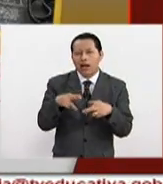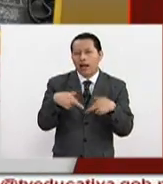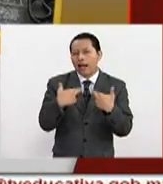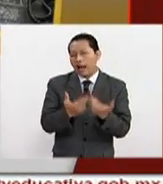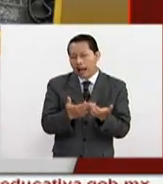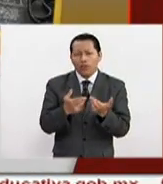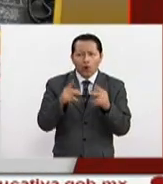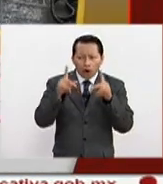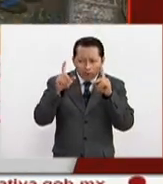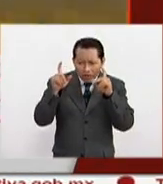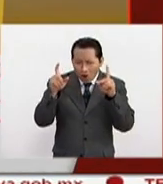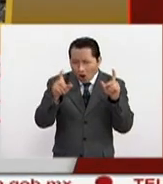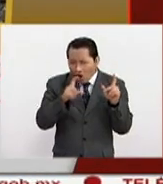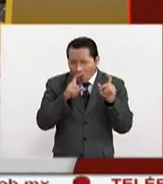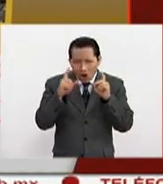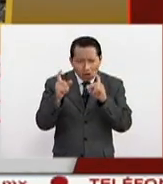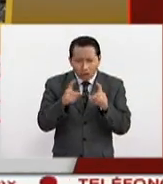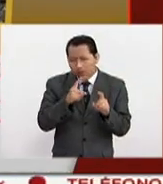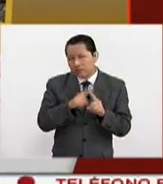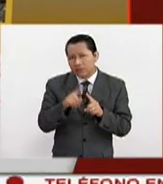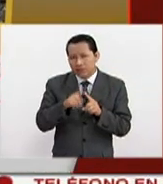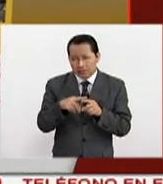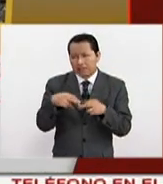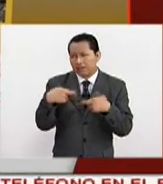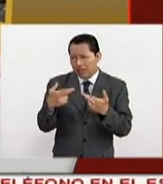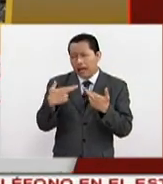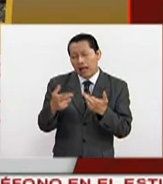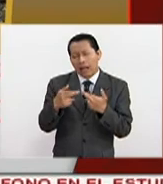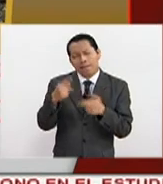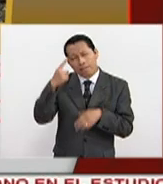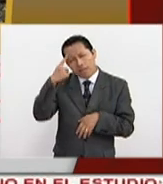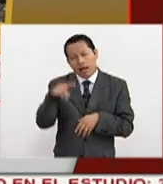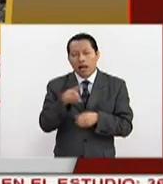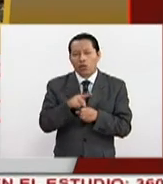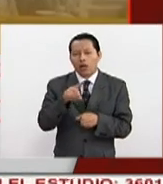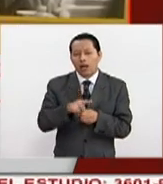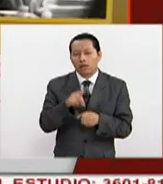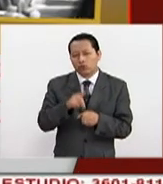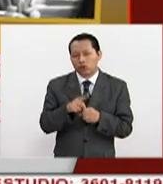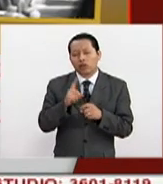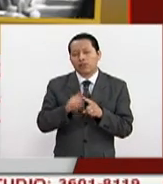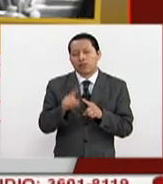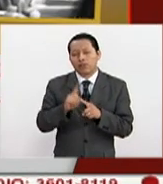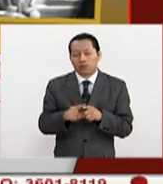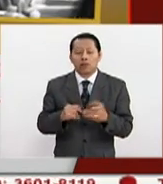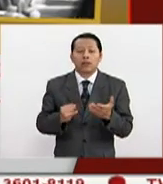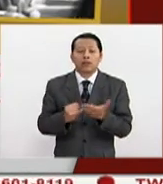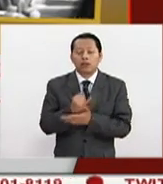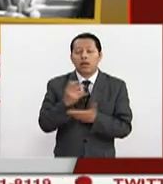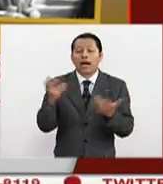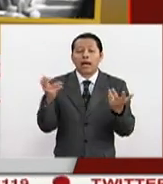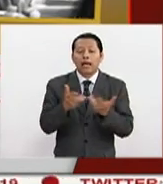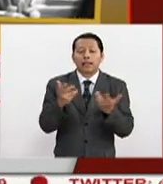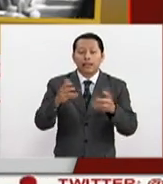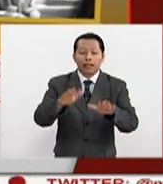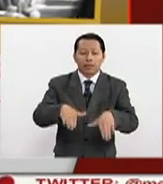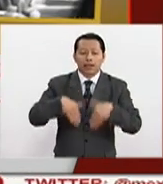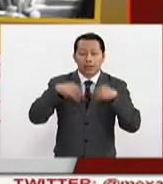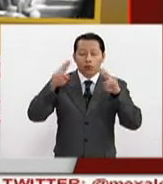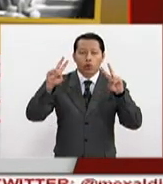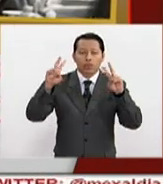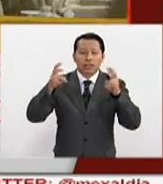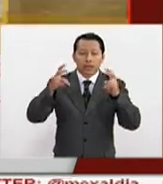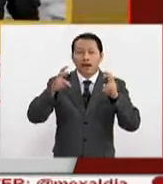sesiones fotográficas a cambio de donaciones. Entonces decidimos crear este evento que se